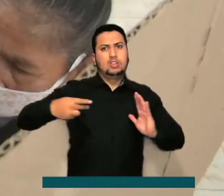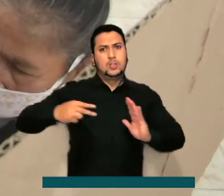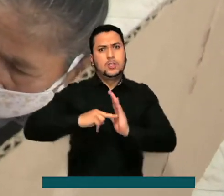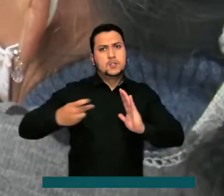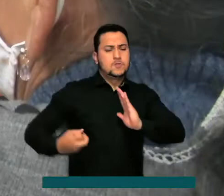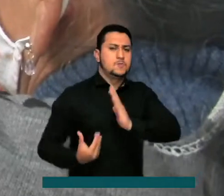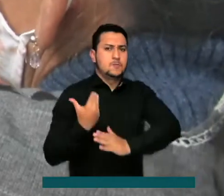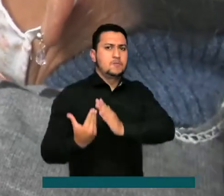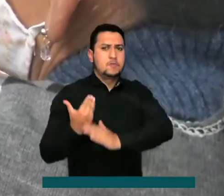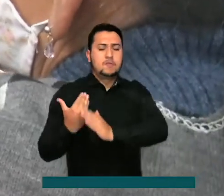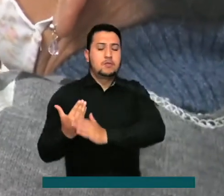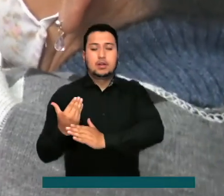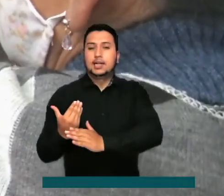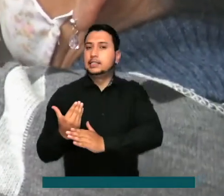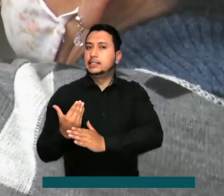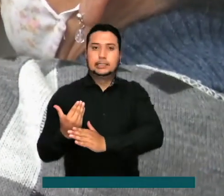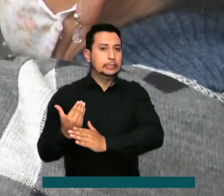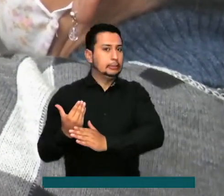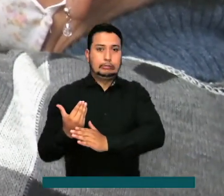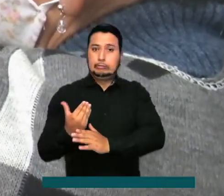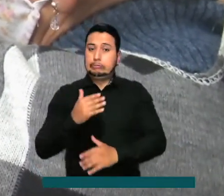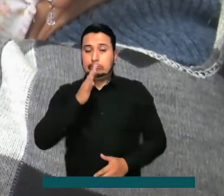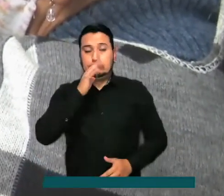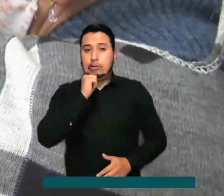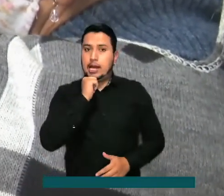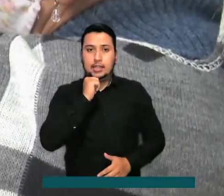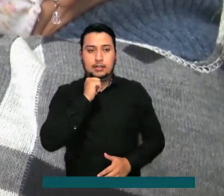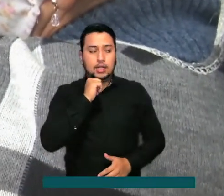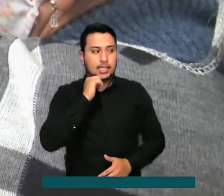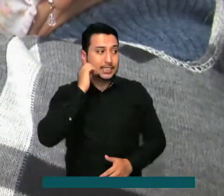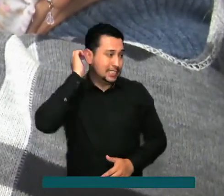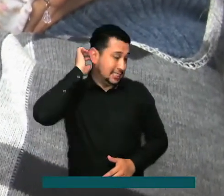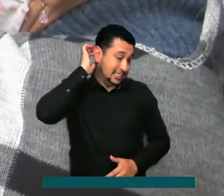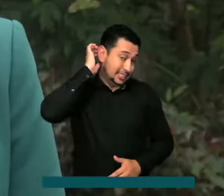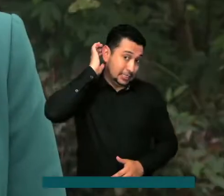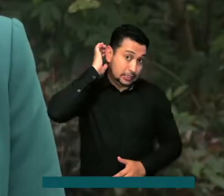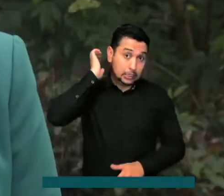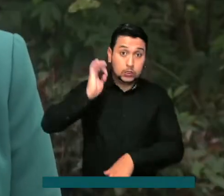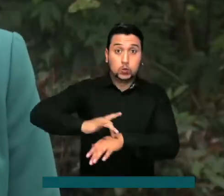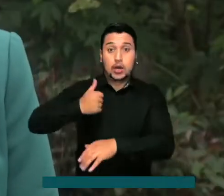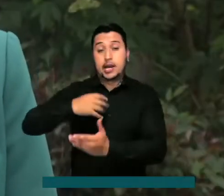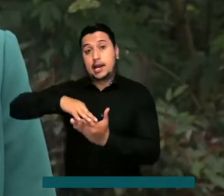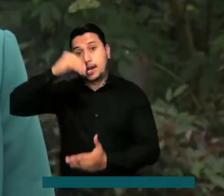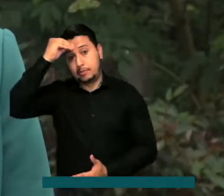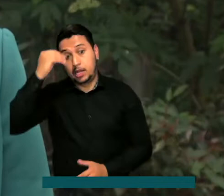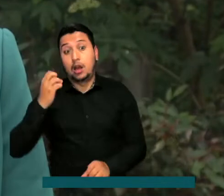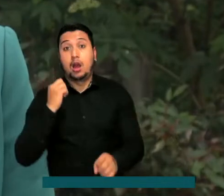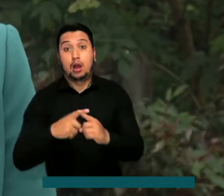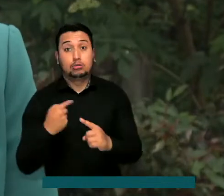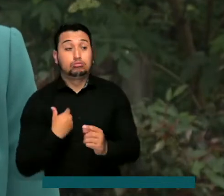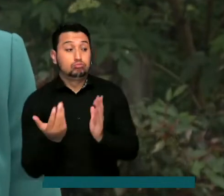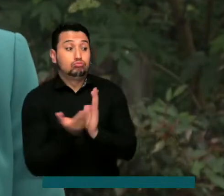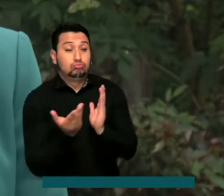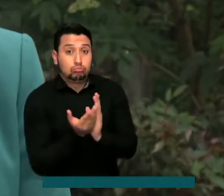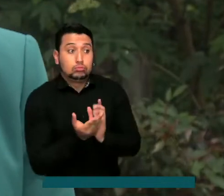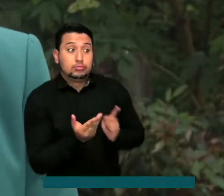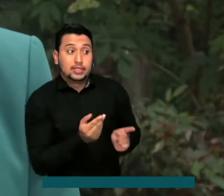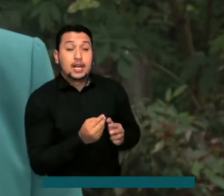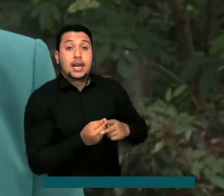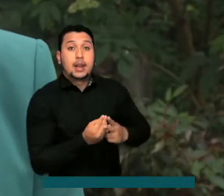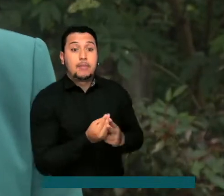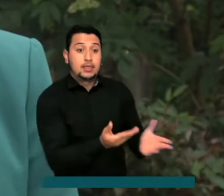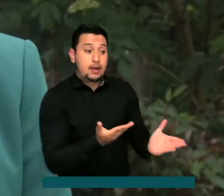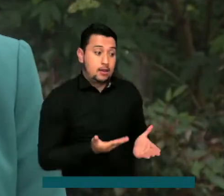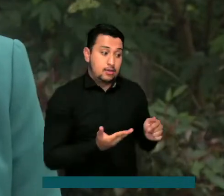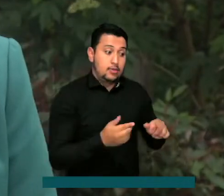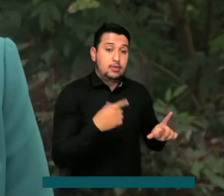tuvieron que entrar en el mundo de lo digital ya tocaba aprender porque pues es algo para nosotros cuando yo estudié pues no teníamos